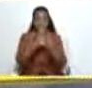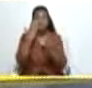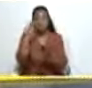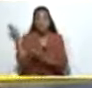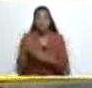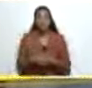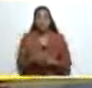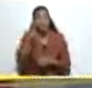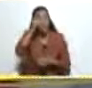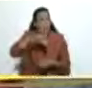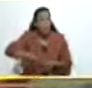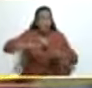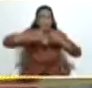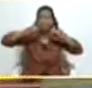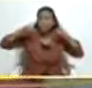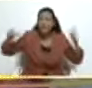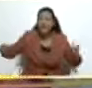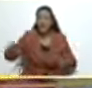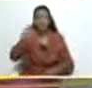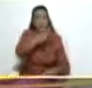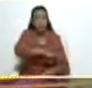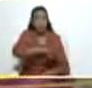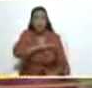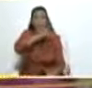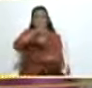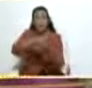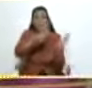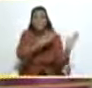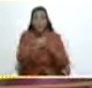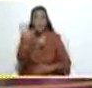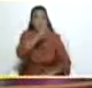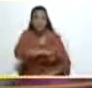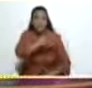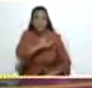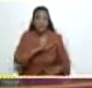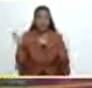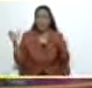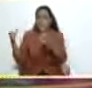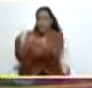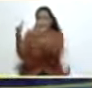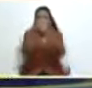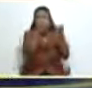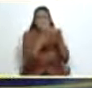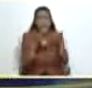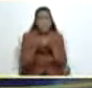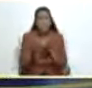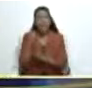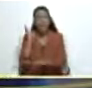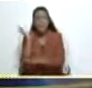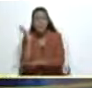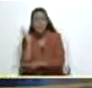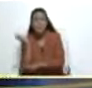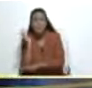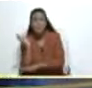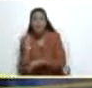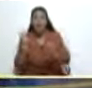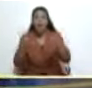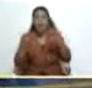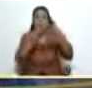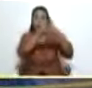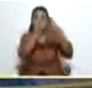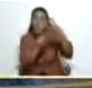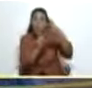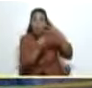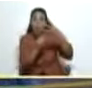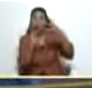el pueblo general en el área social, presidente, desplegado, debatiendo en la ciudad capital nuestra cuarta T